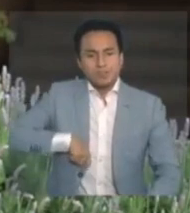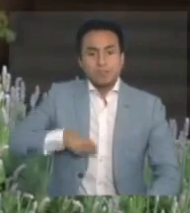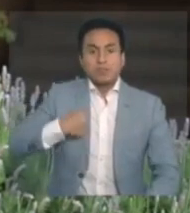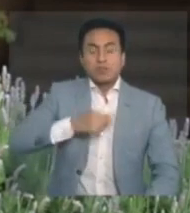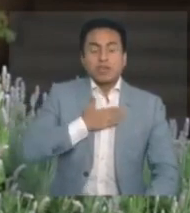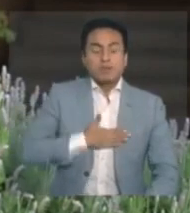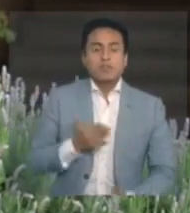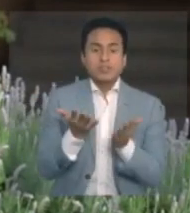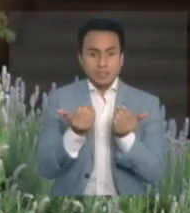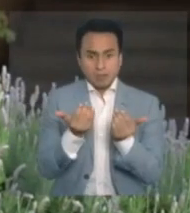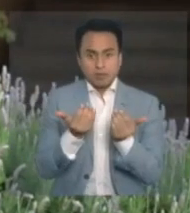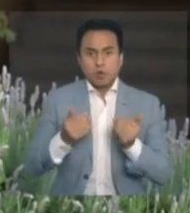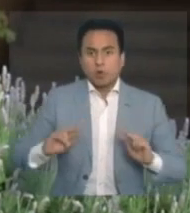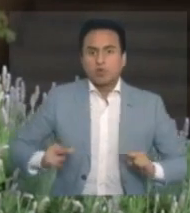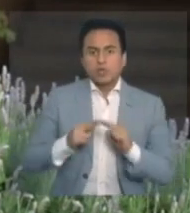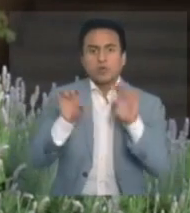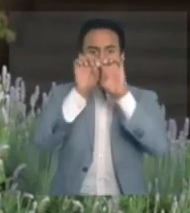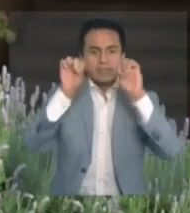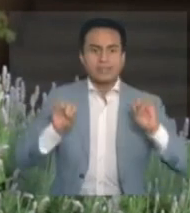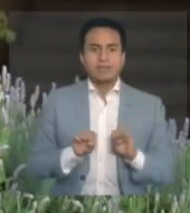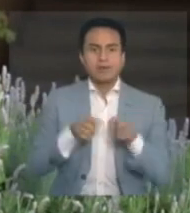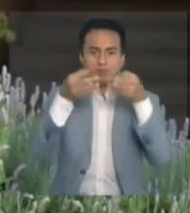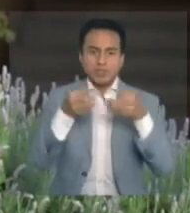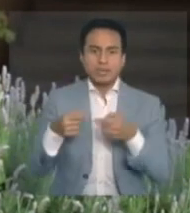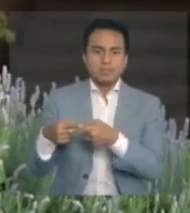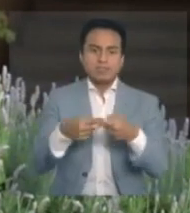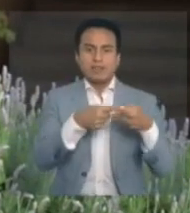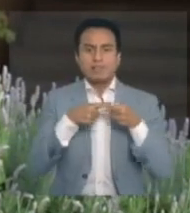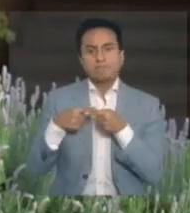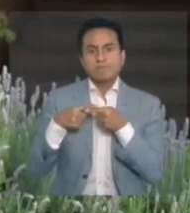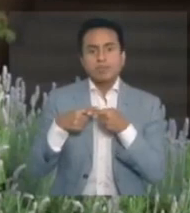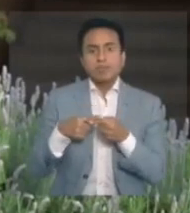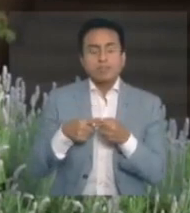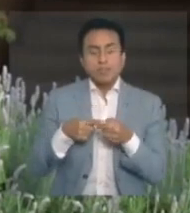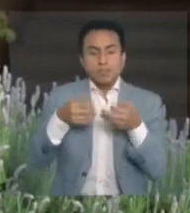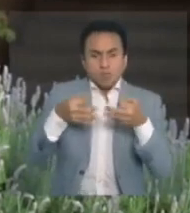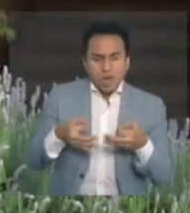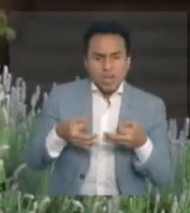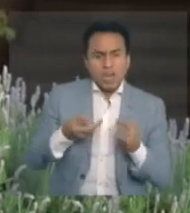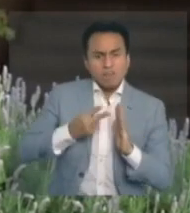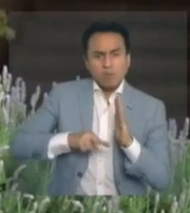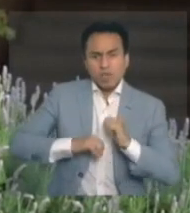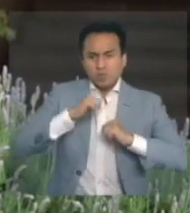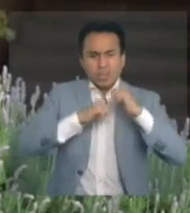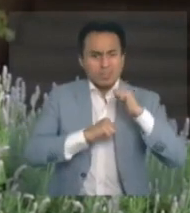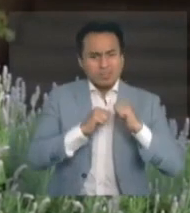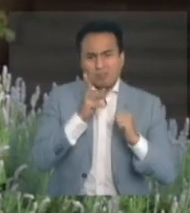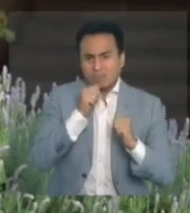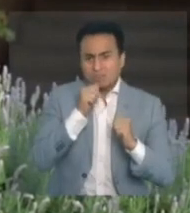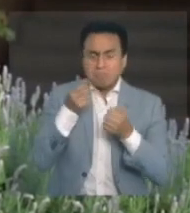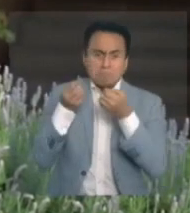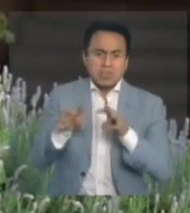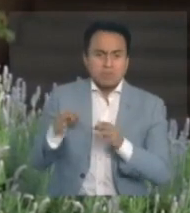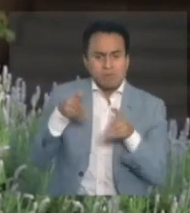y necesitamos construir un sistema de seguridad social. Si no garantizamos las reformas estructurales, entonces vamos a